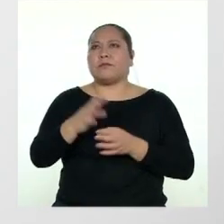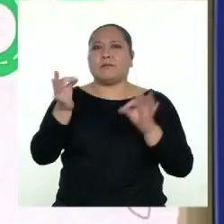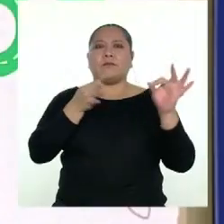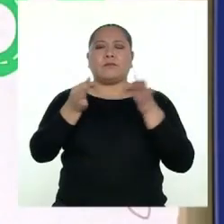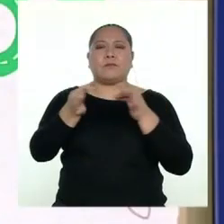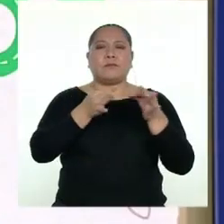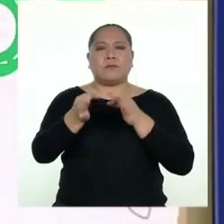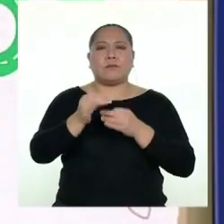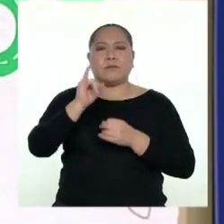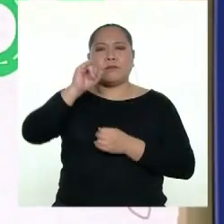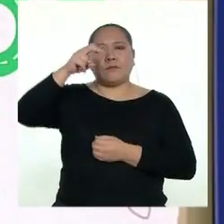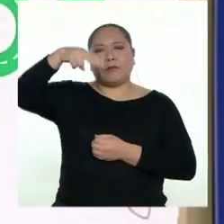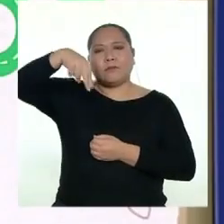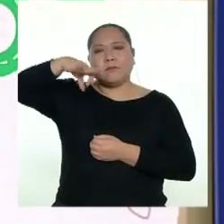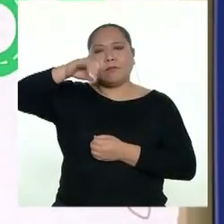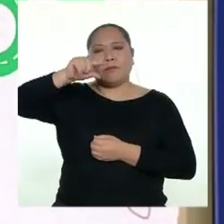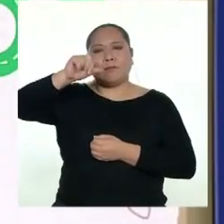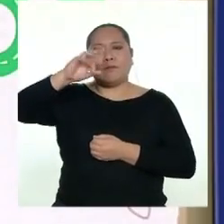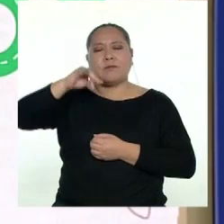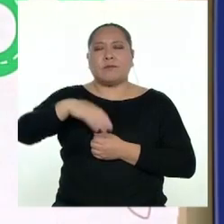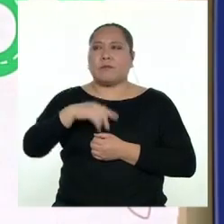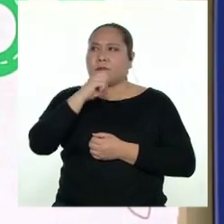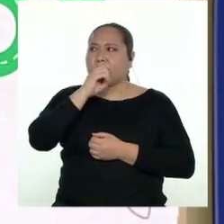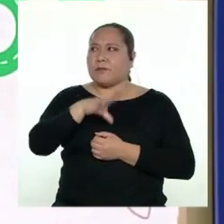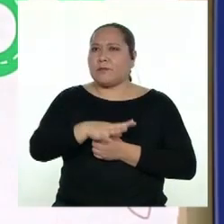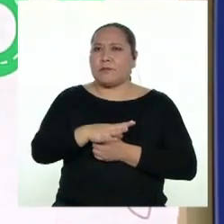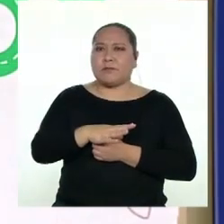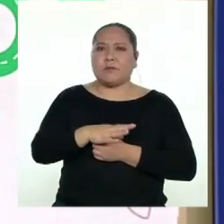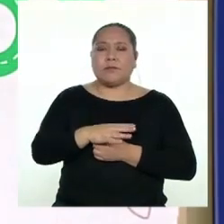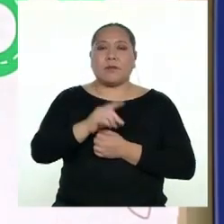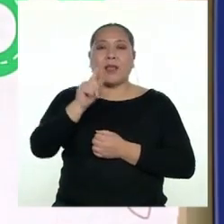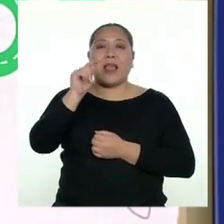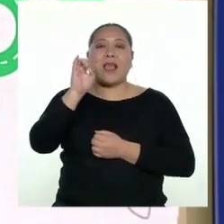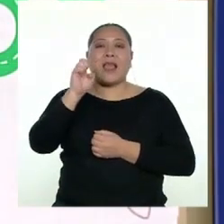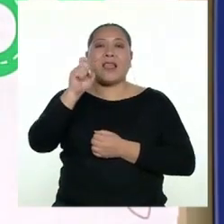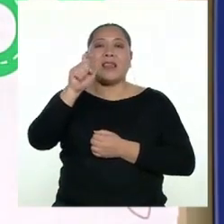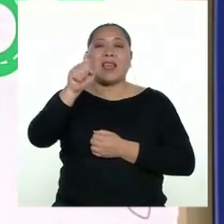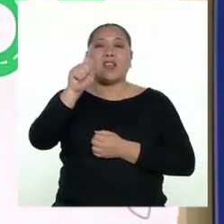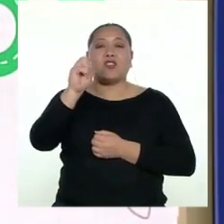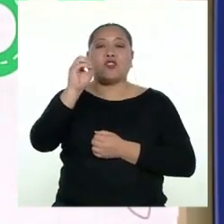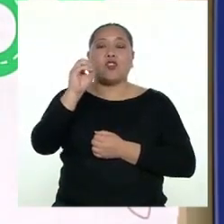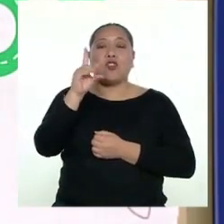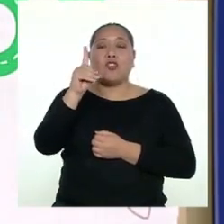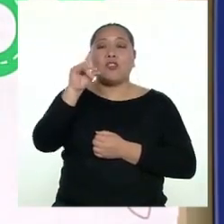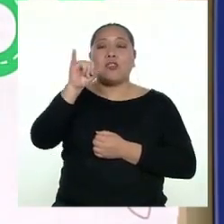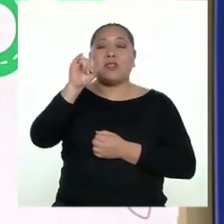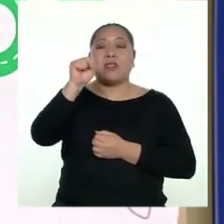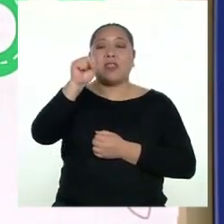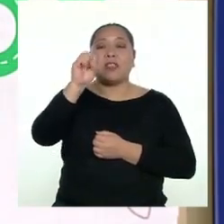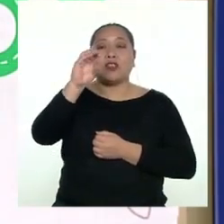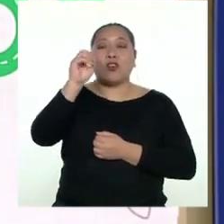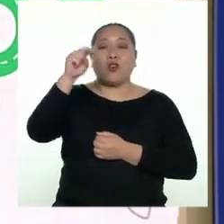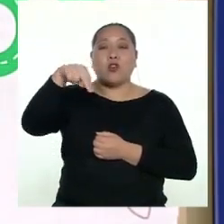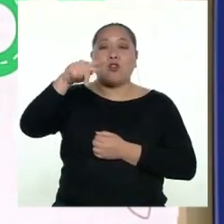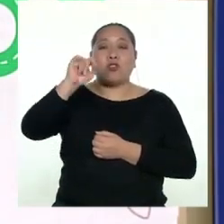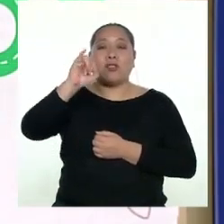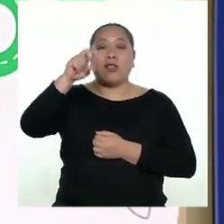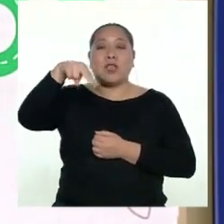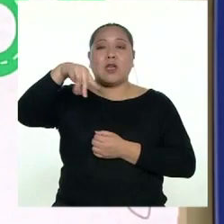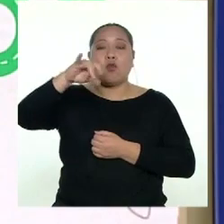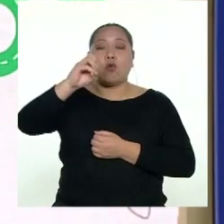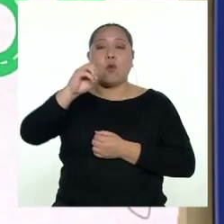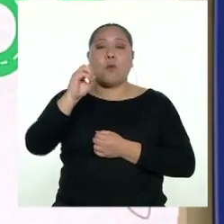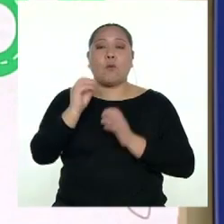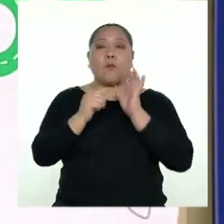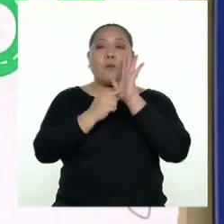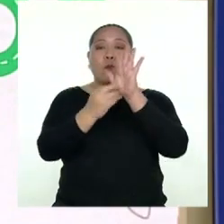infografía? Podemos decir que es un texto discontinuo, que empleando gráficos presenta una información y la transmite de